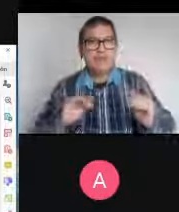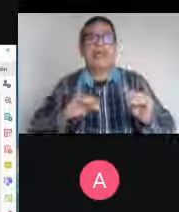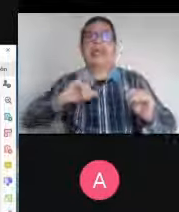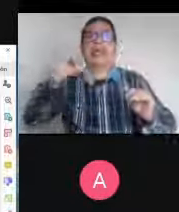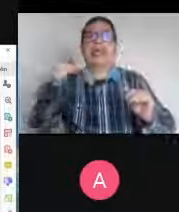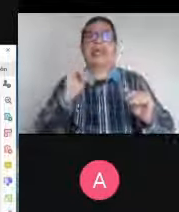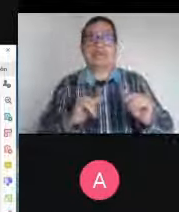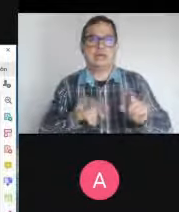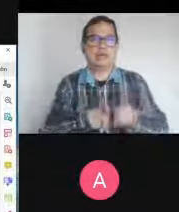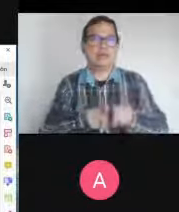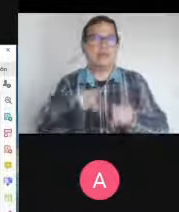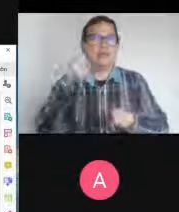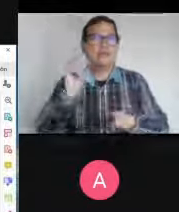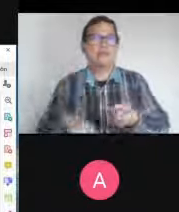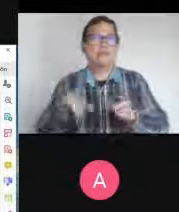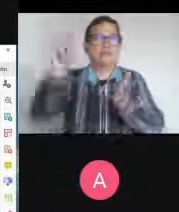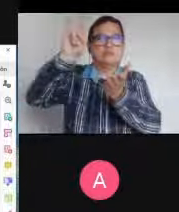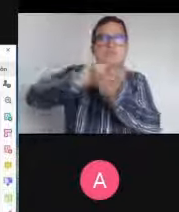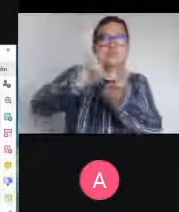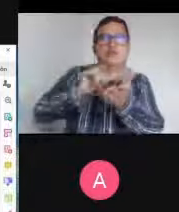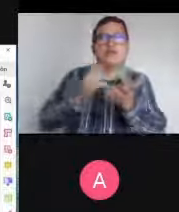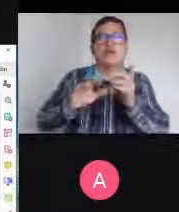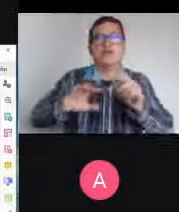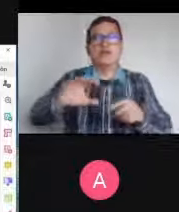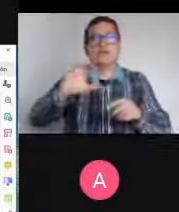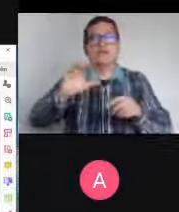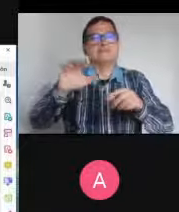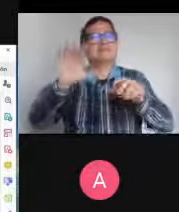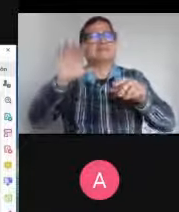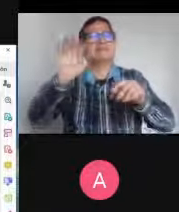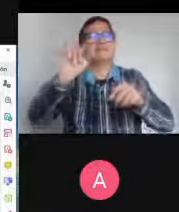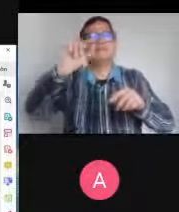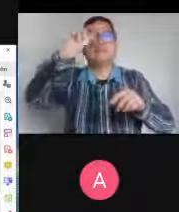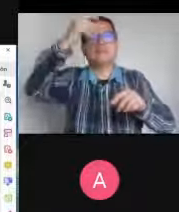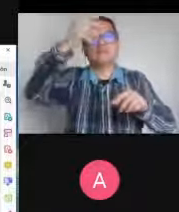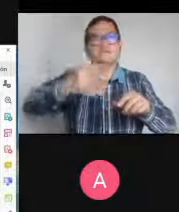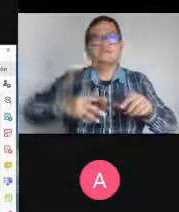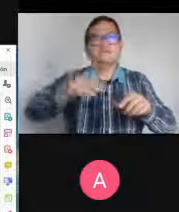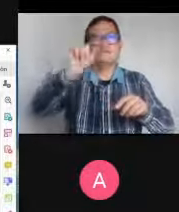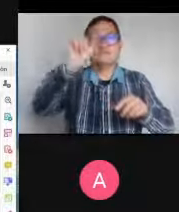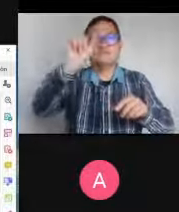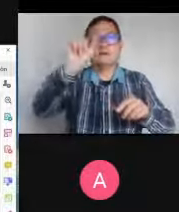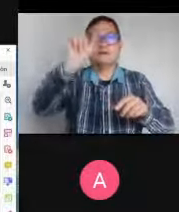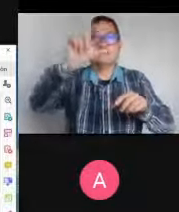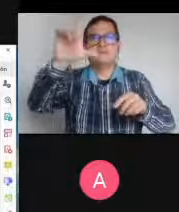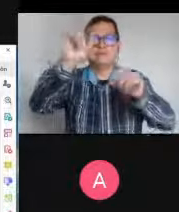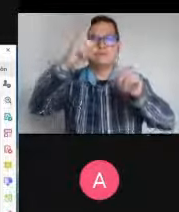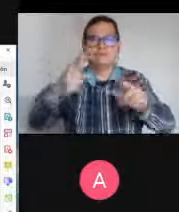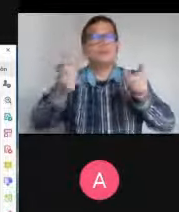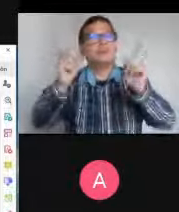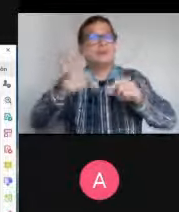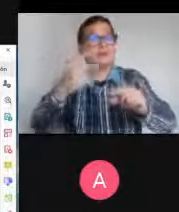formato IEEE, el cual lo pueden descargar ahí en campus también, ¿no? Yo también se los envié por su correo